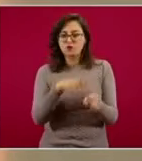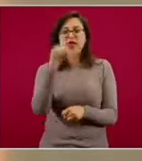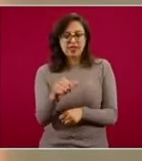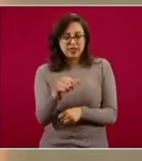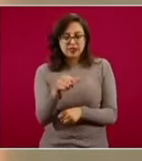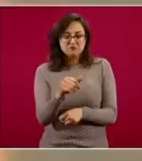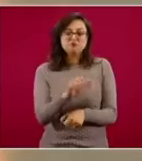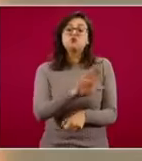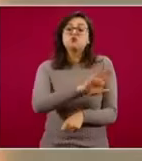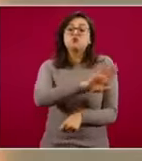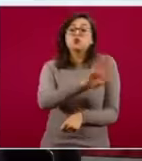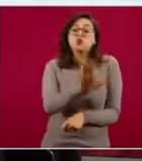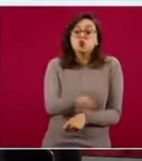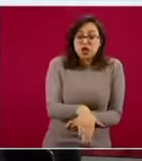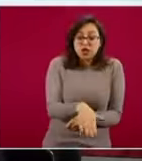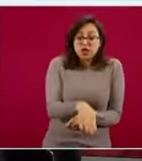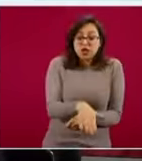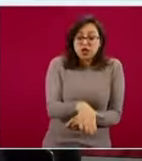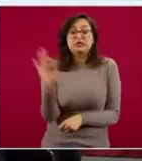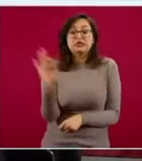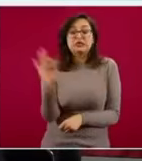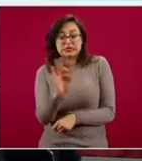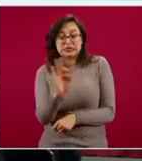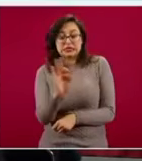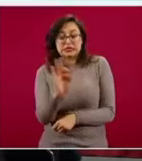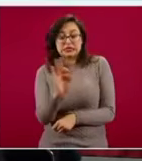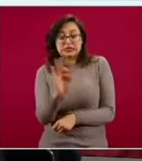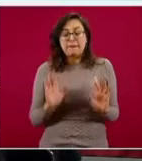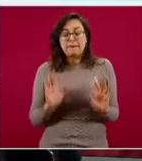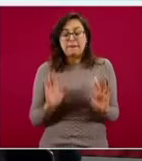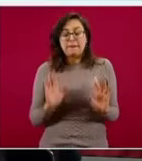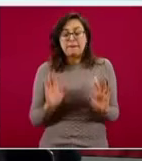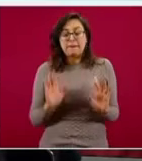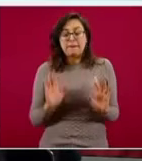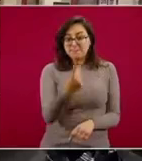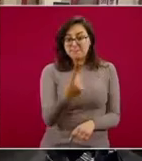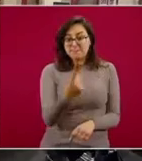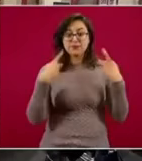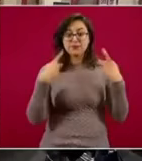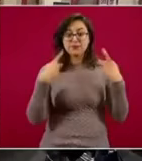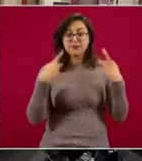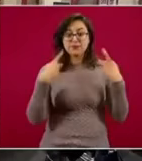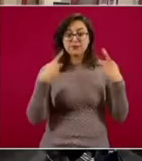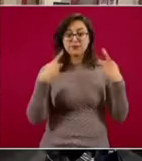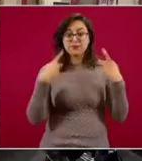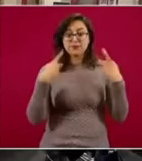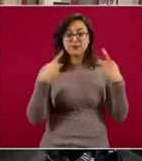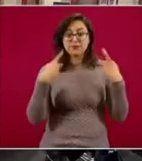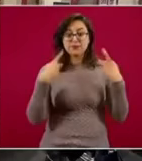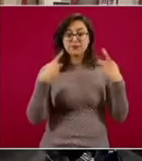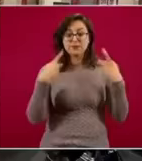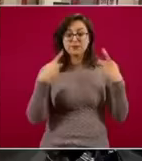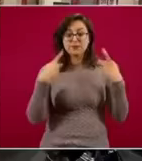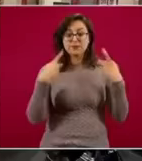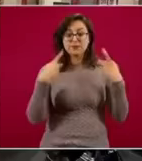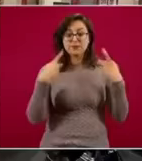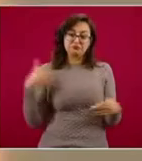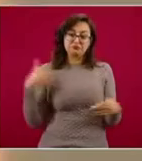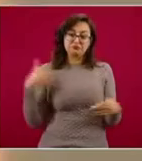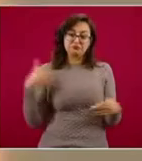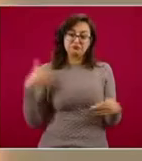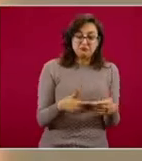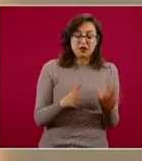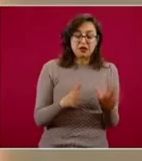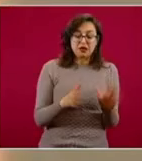probabilidad, el riesgo de que una persona fallezca por COVID durante el periodo en que está la